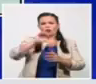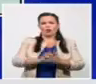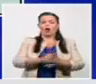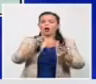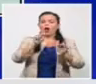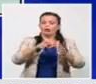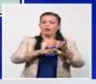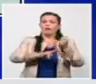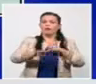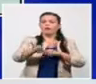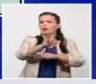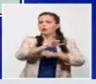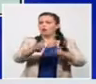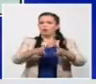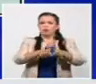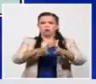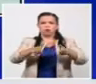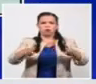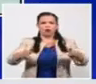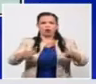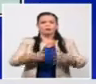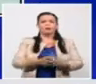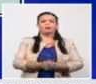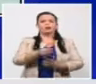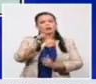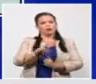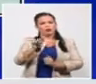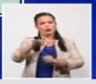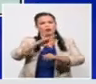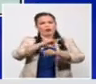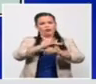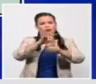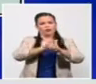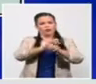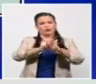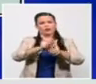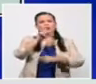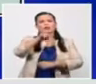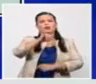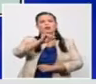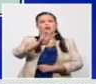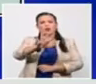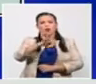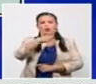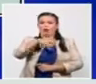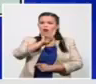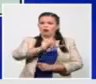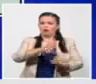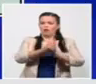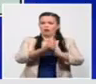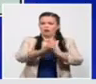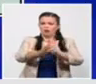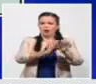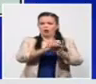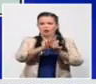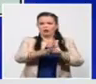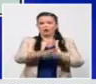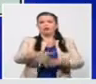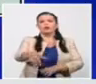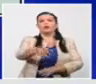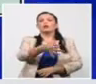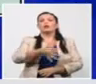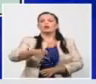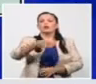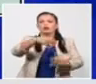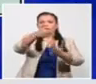una cifra elevada de casos confirmados, 164 en el día de ayer. El municipio cabecera